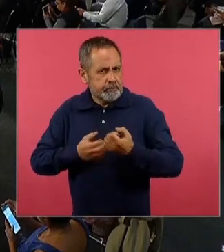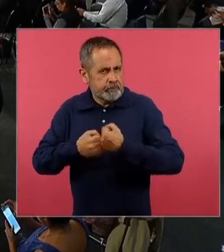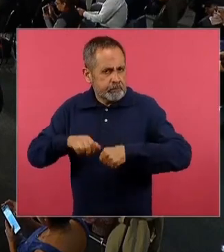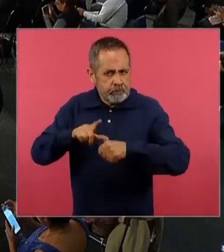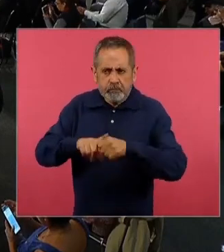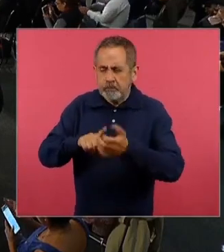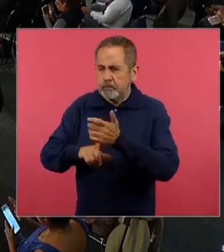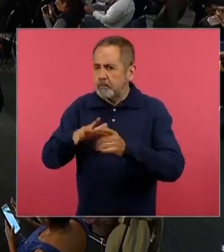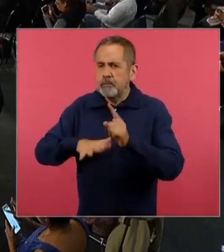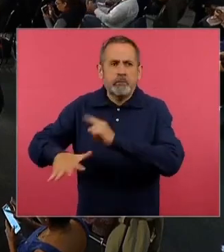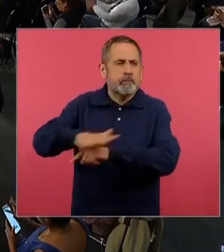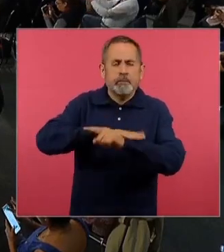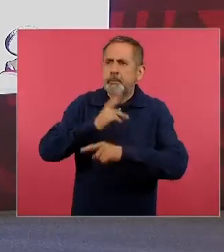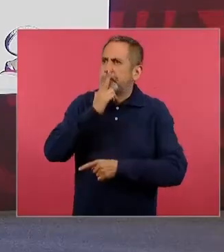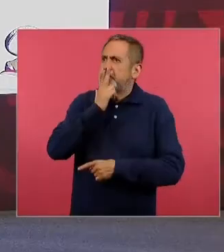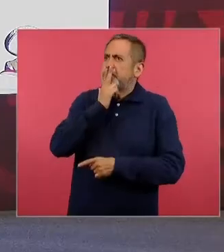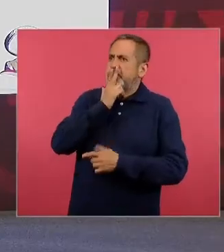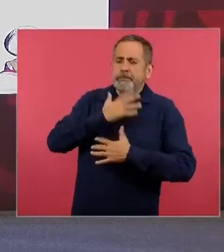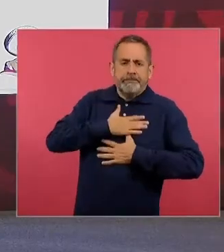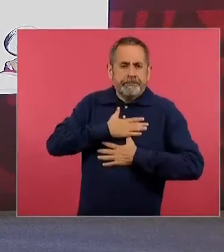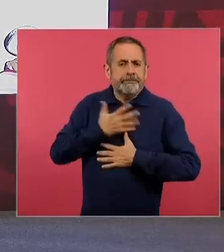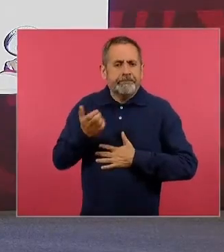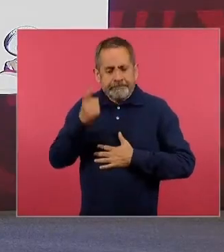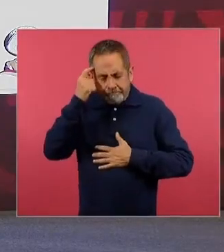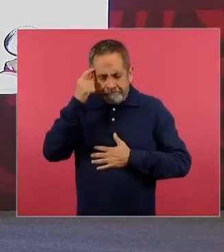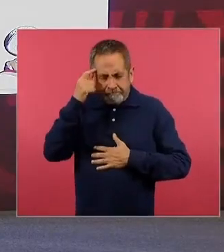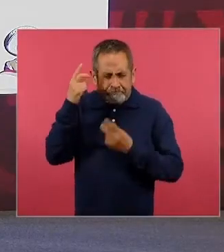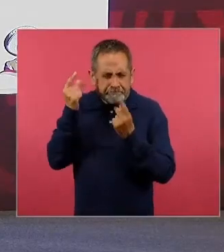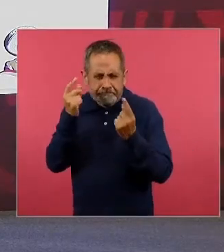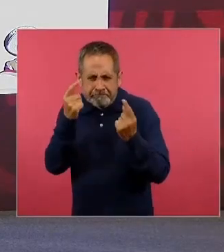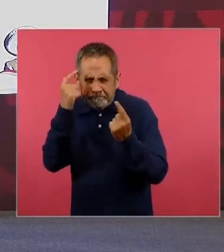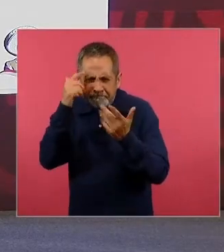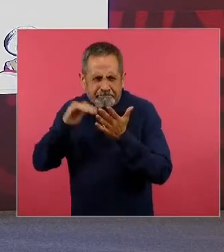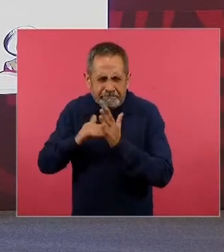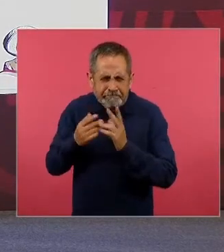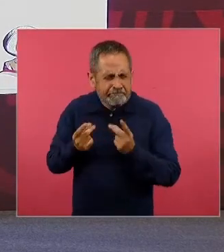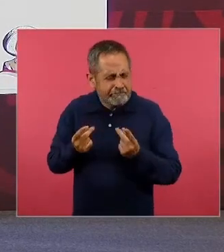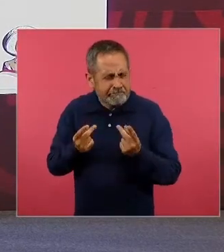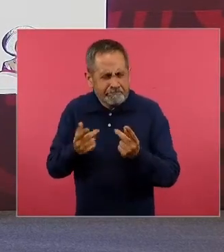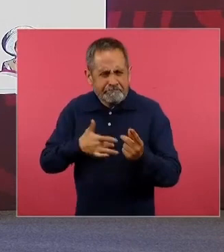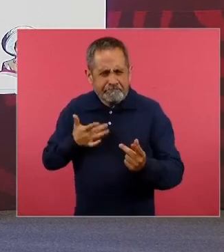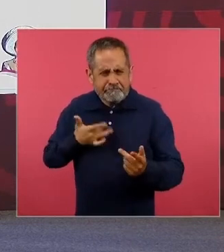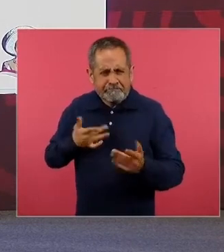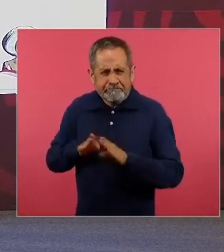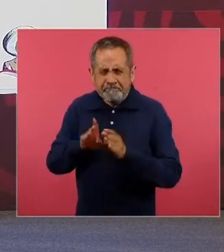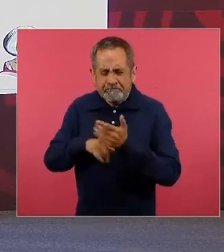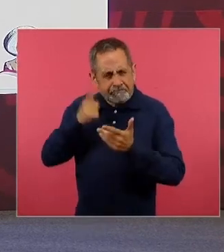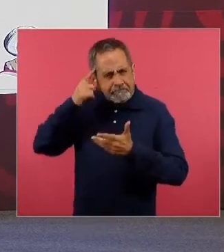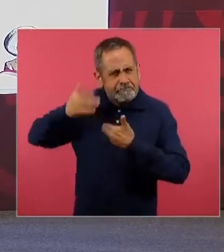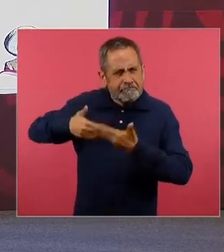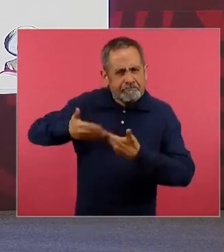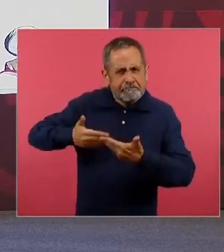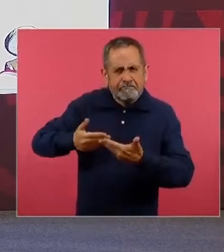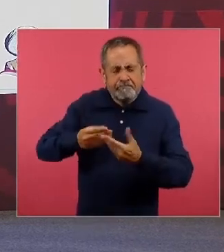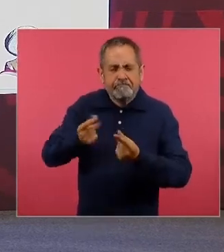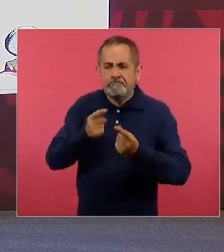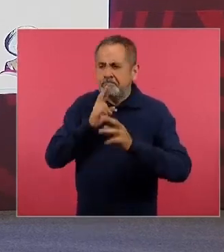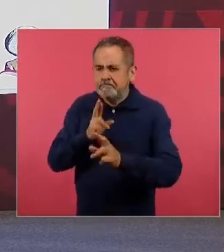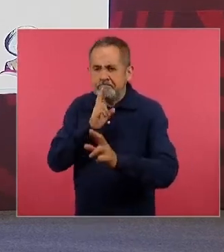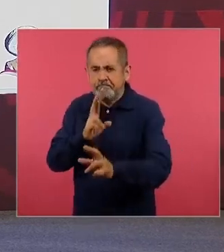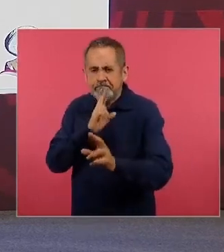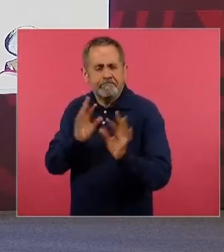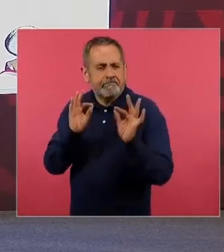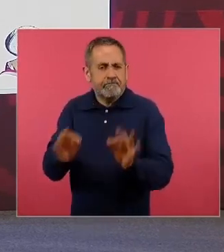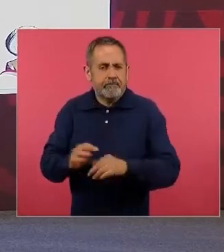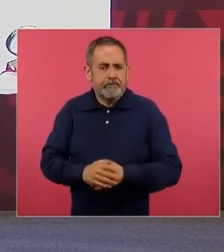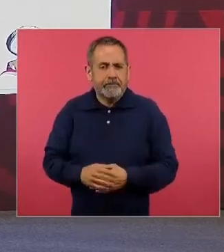a la naturaleza y la capacidad para resolver problemas reales y cotidianos. Y esta